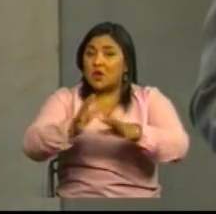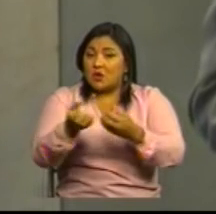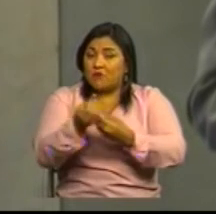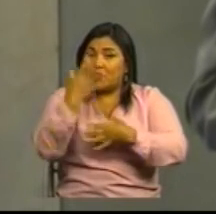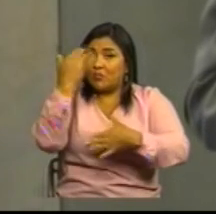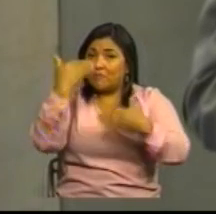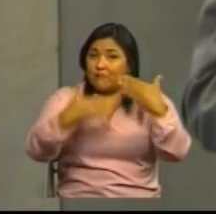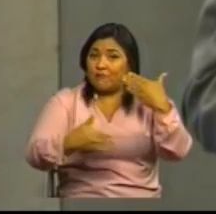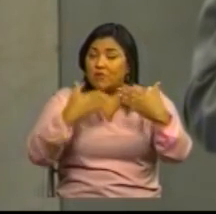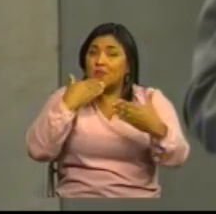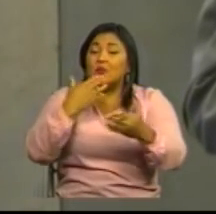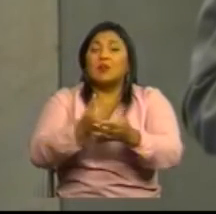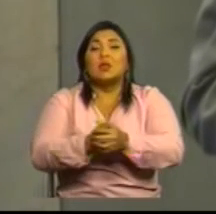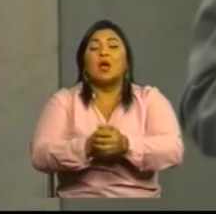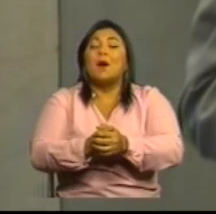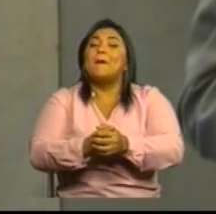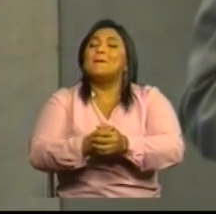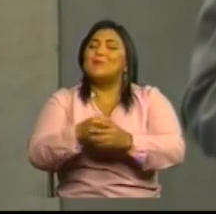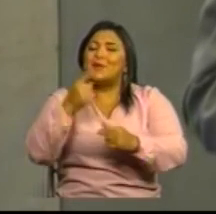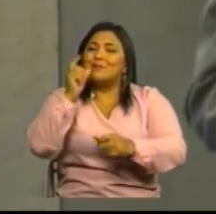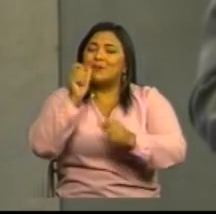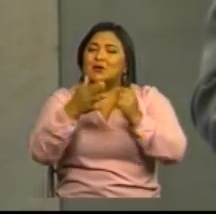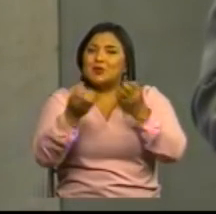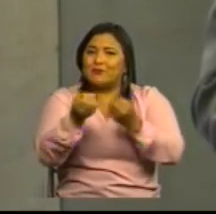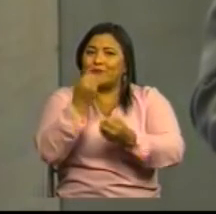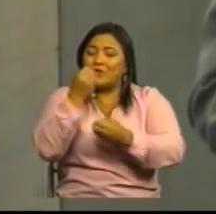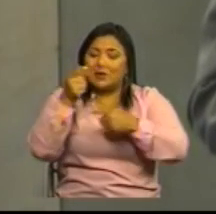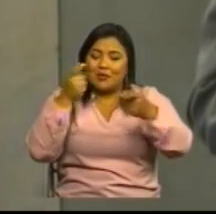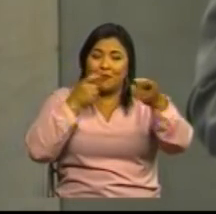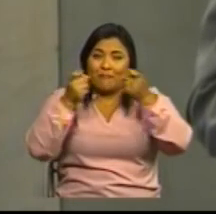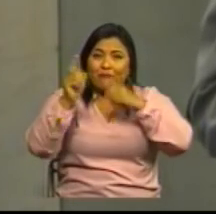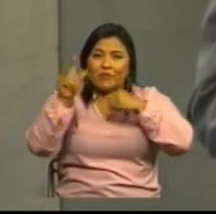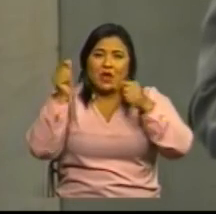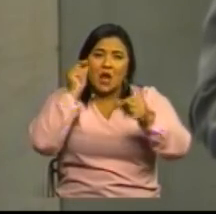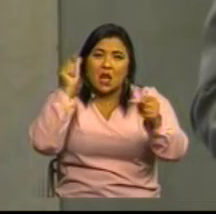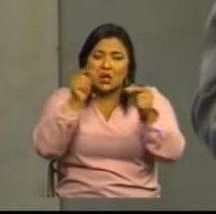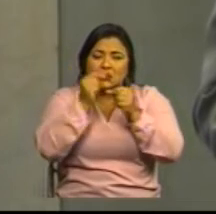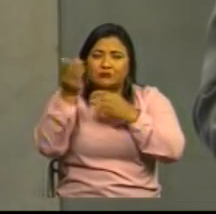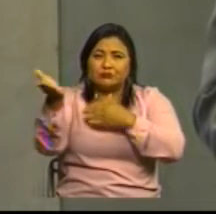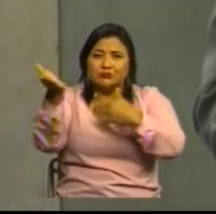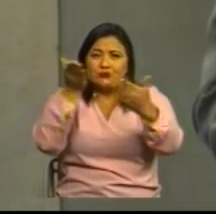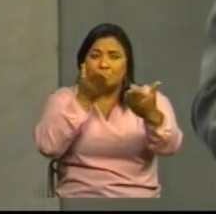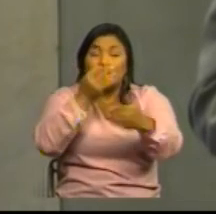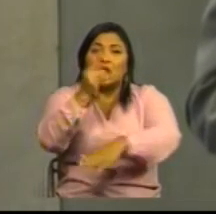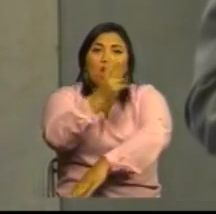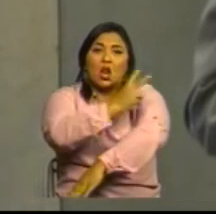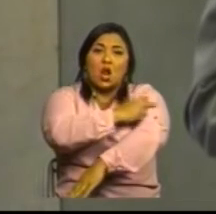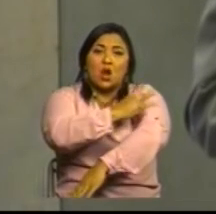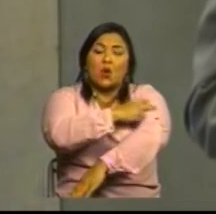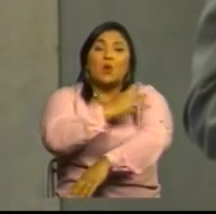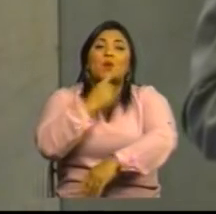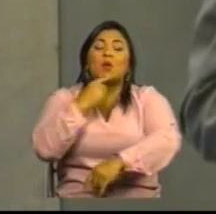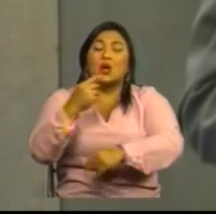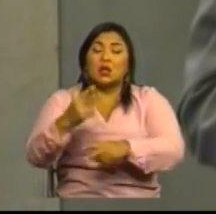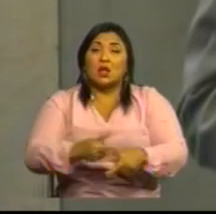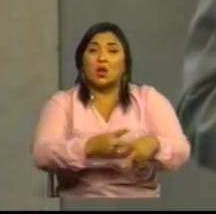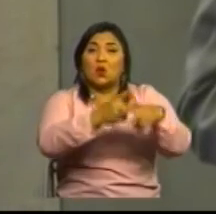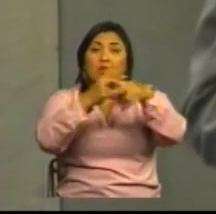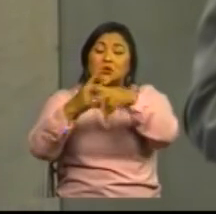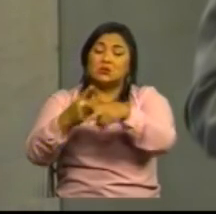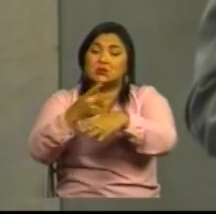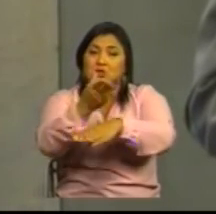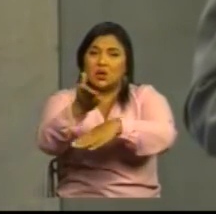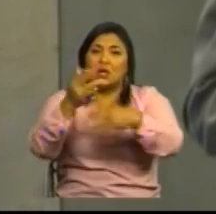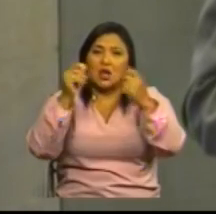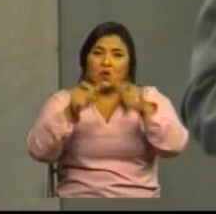por parte de los integrantes de la Comisión de Fiscalización en torno a la comparecencia de los vocales del Consejo de la